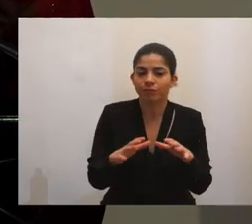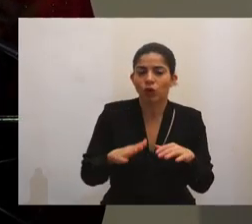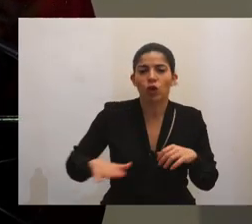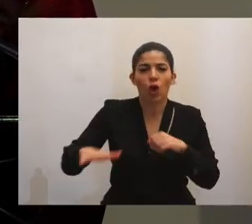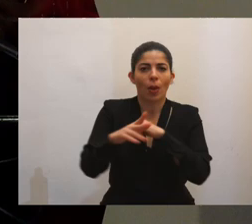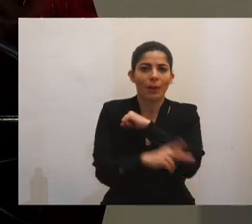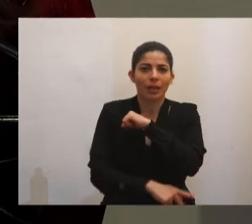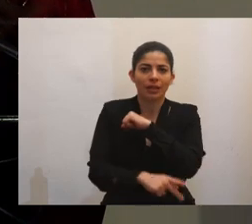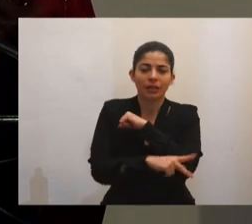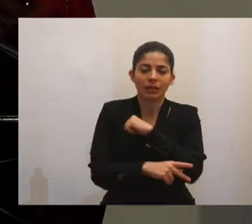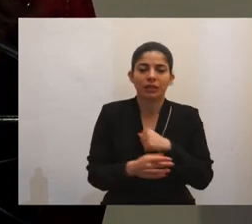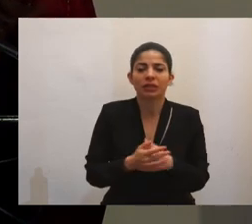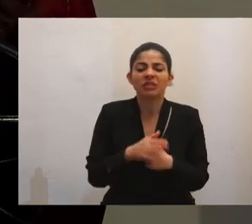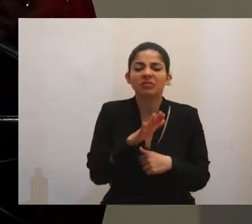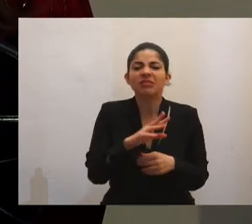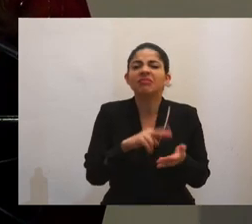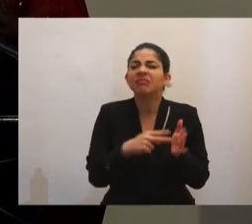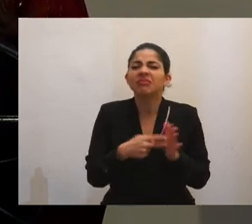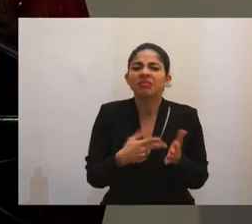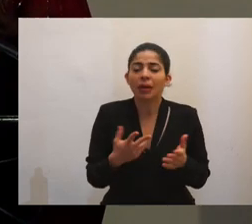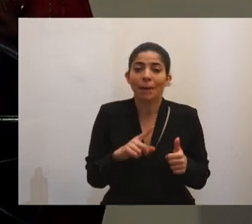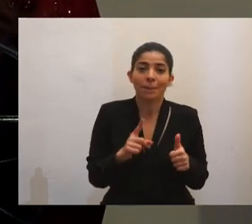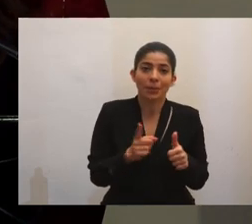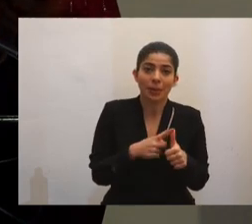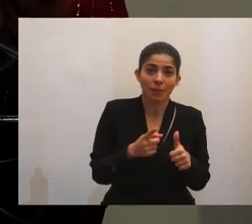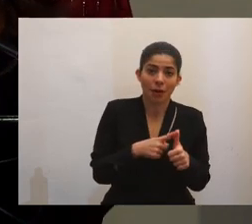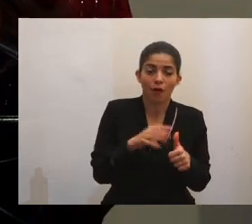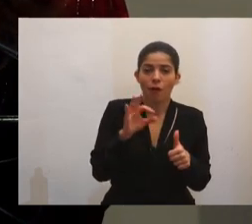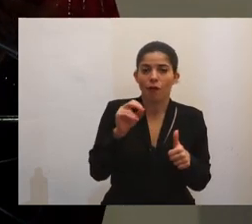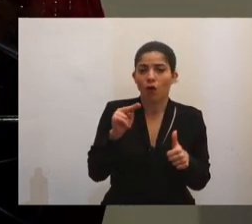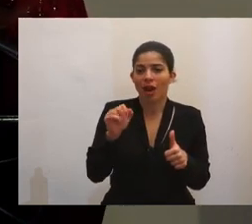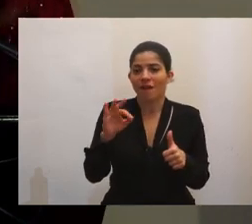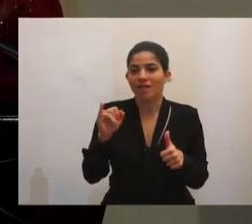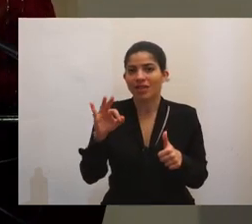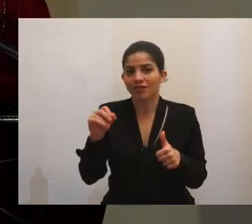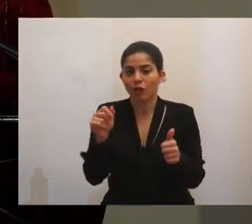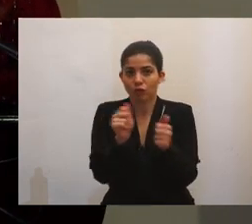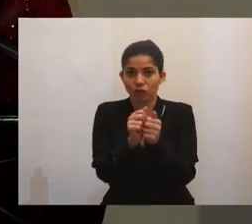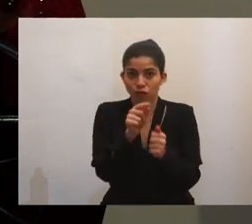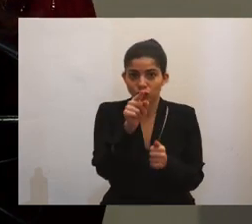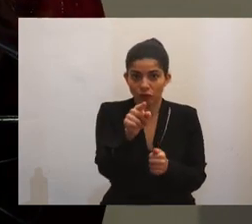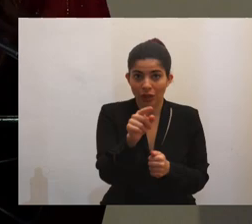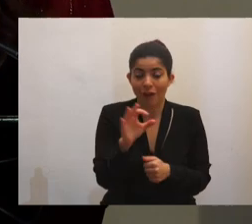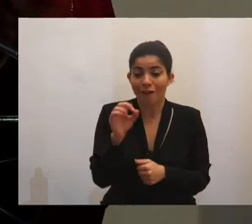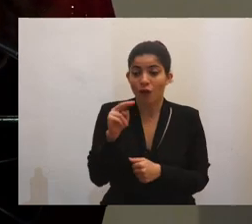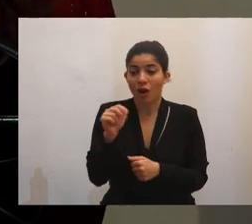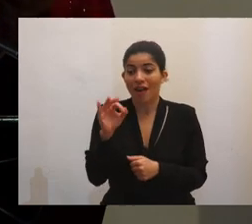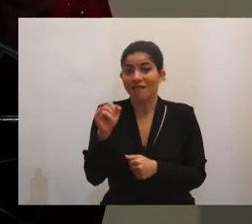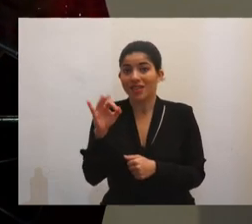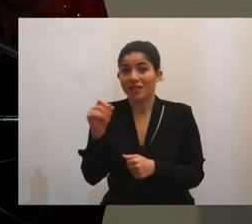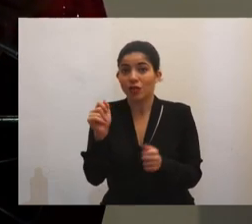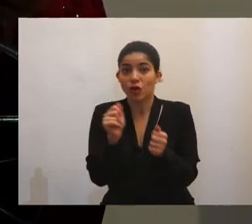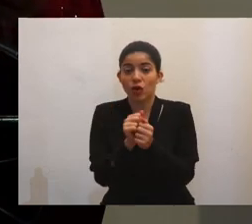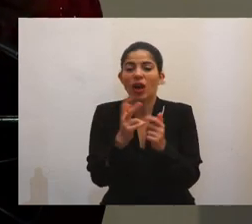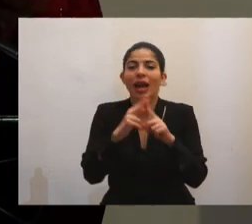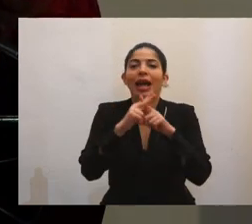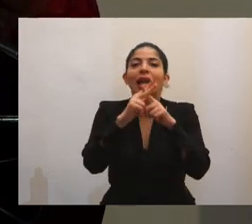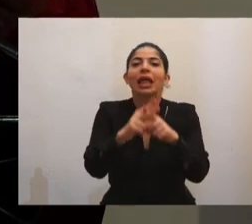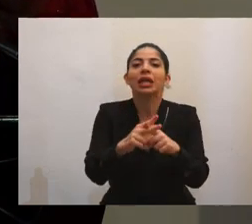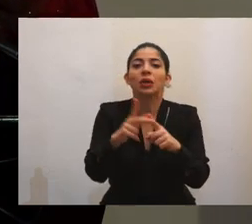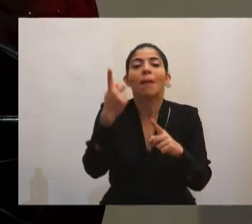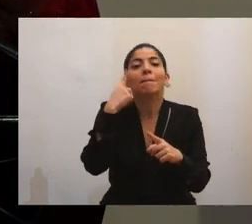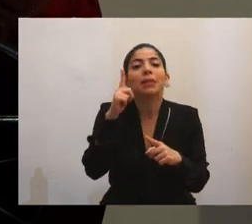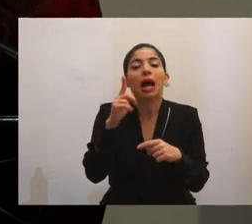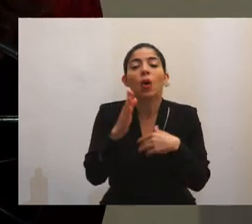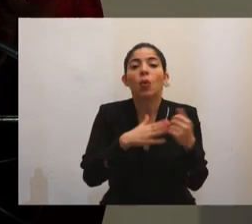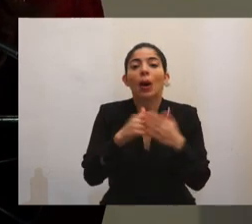país. Consisten en, el primero, Fonafifo a tu lado, que Fonafifo a tu lado será un crédito para todos